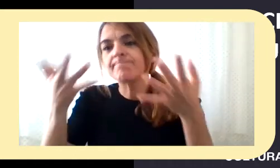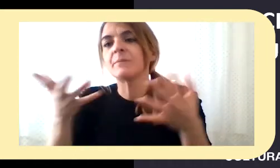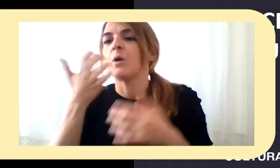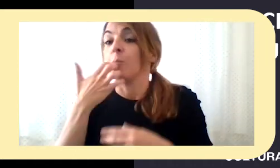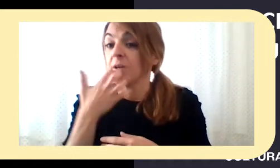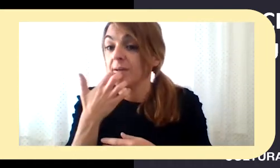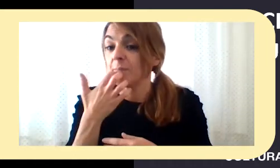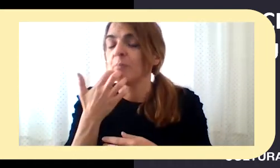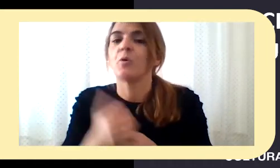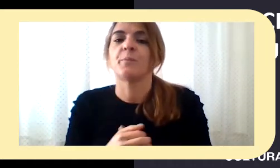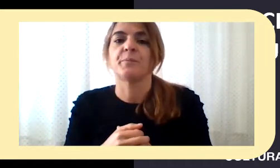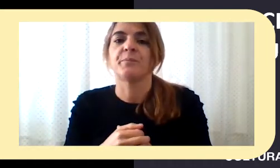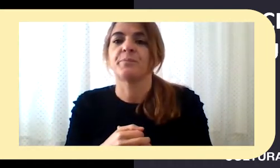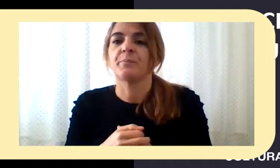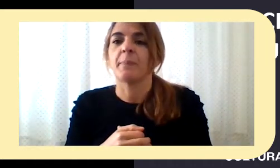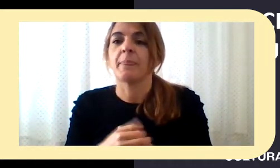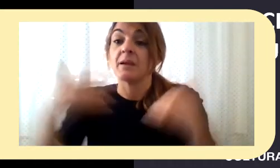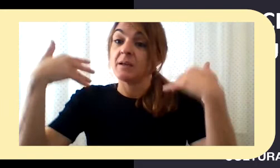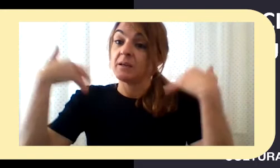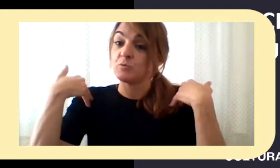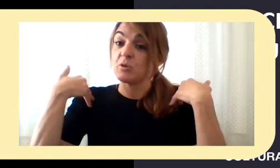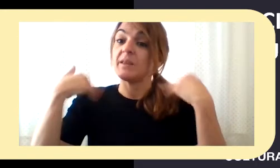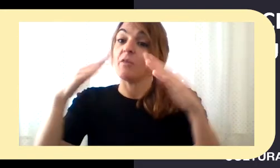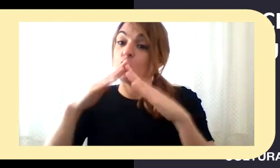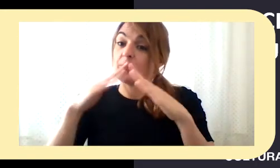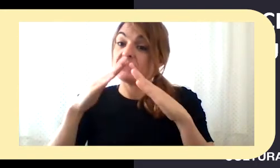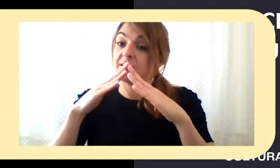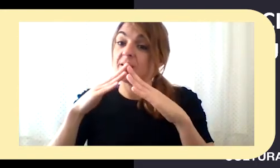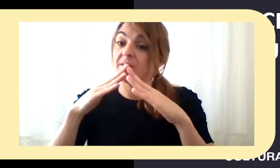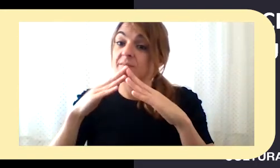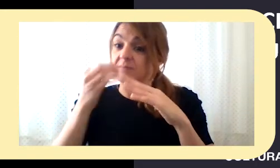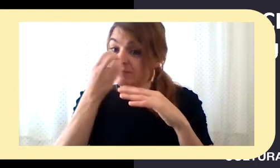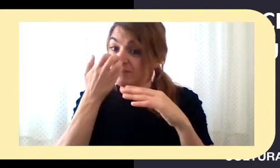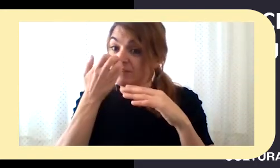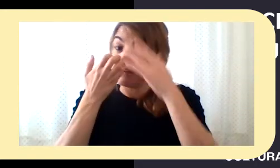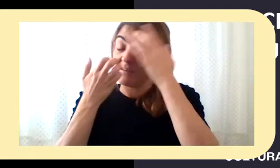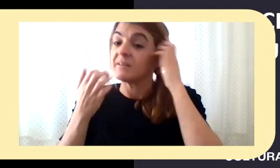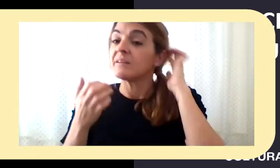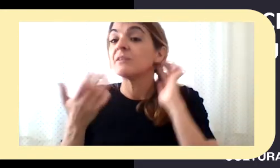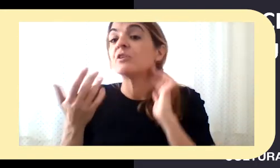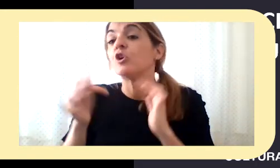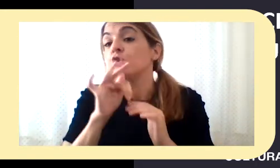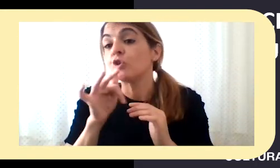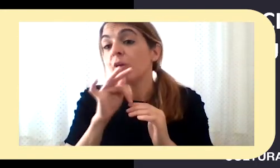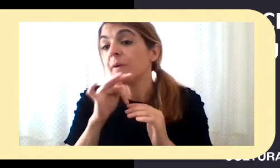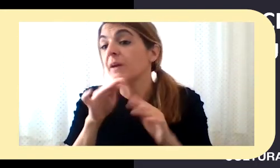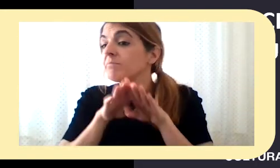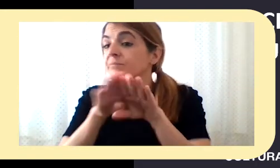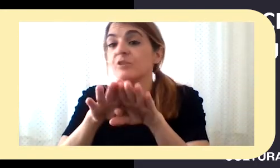son la responsabilidad doméstica, que todavía no es equiparable